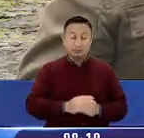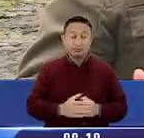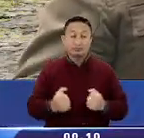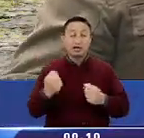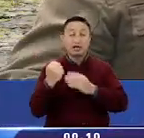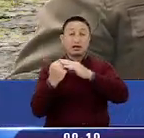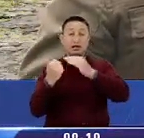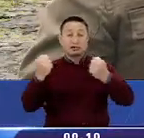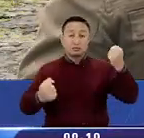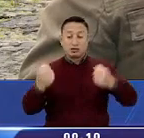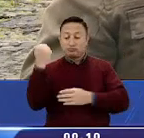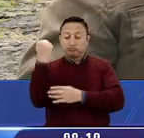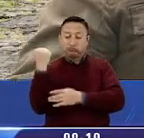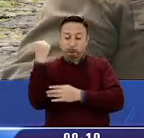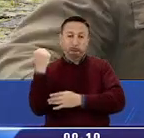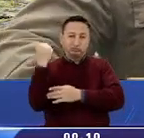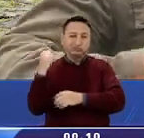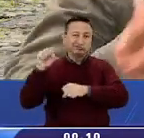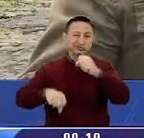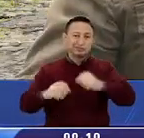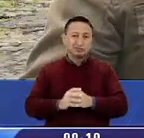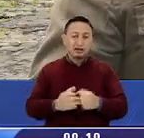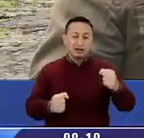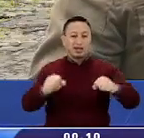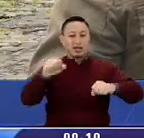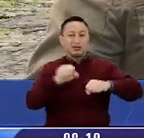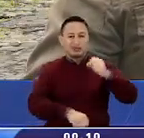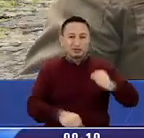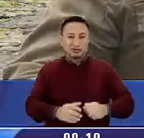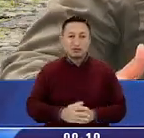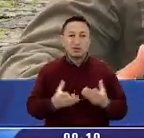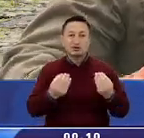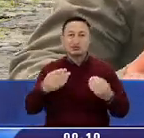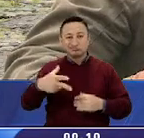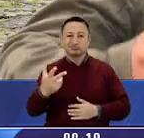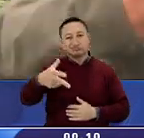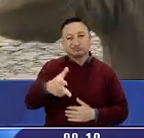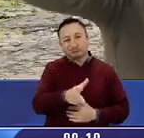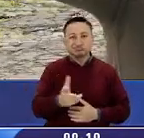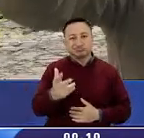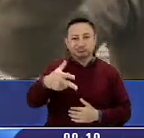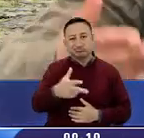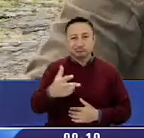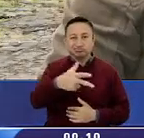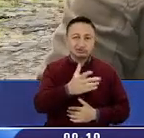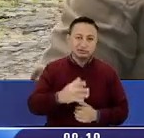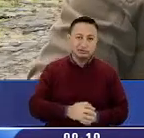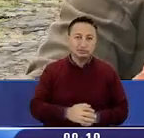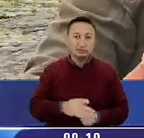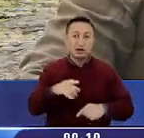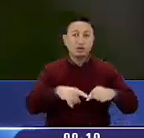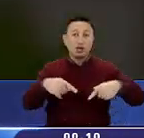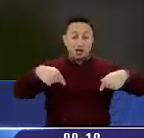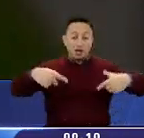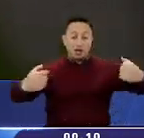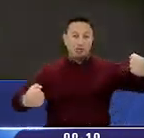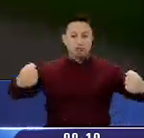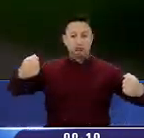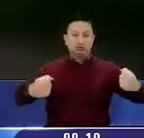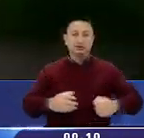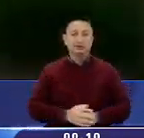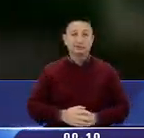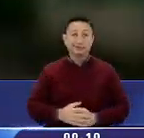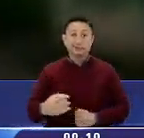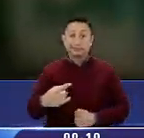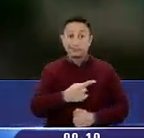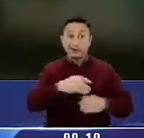se dañan, la carrocería se daña porque hay demasiados huecos, ¿no? Y como mencionamos, hay vehículos pesados que ingresan. Cuando llueve, las